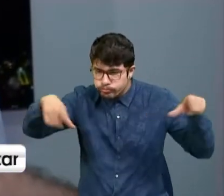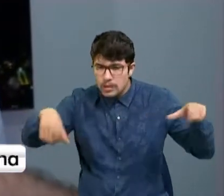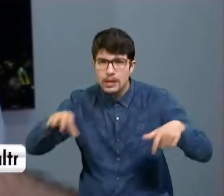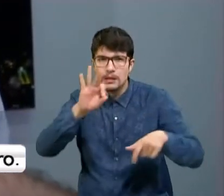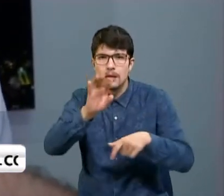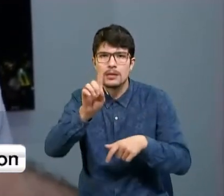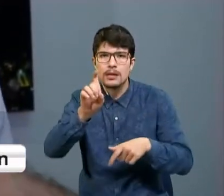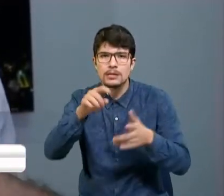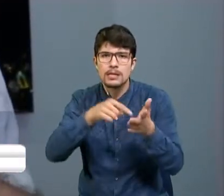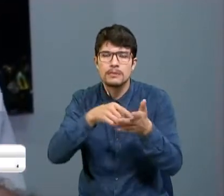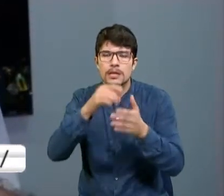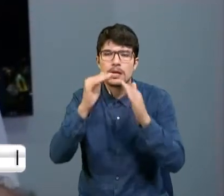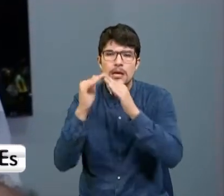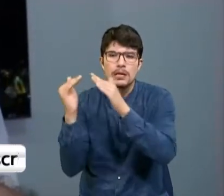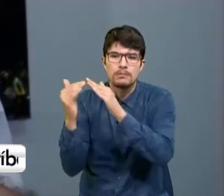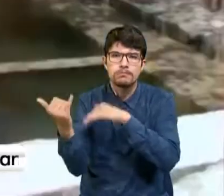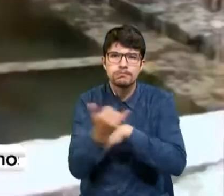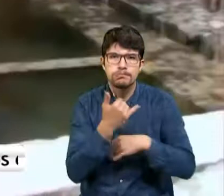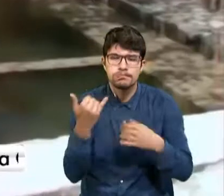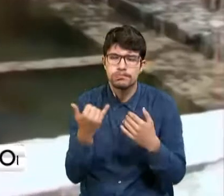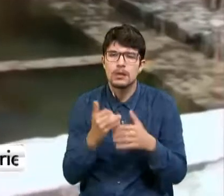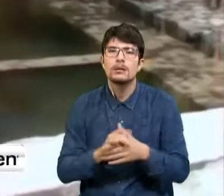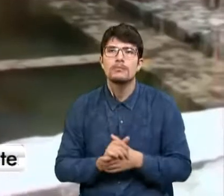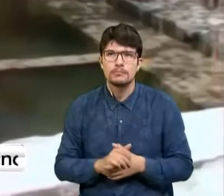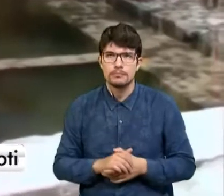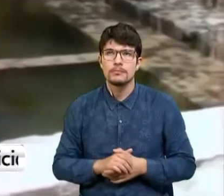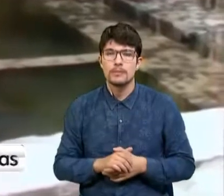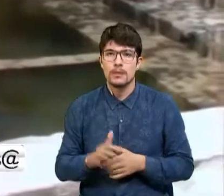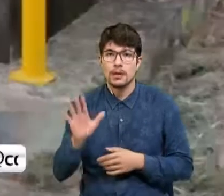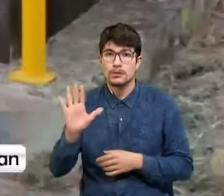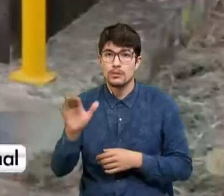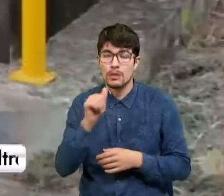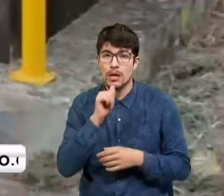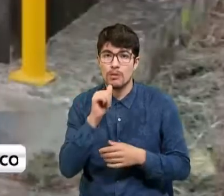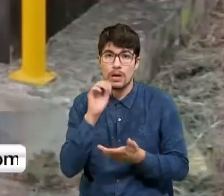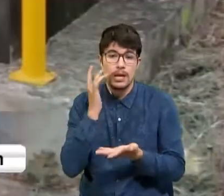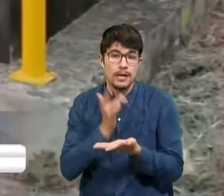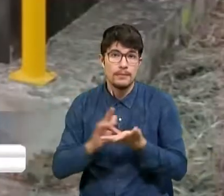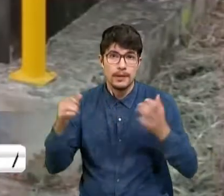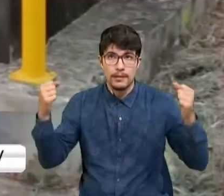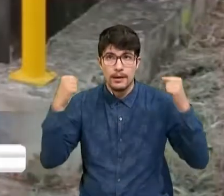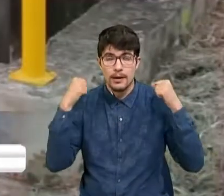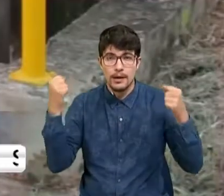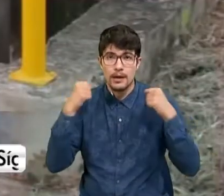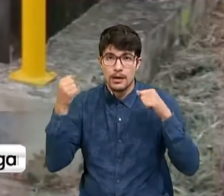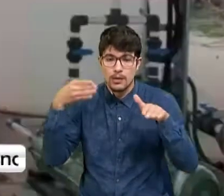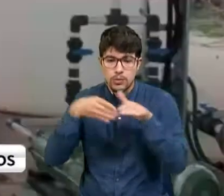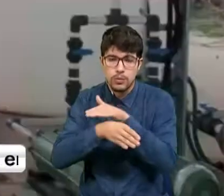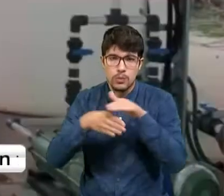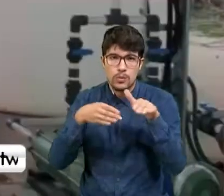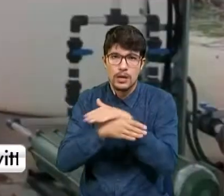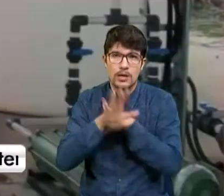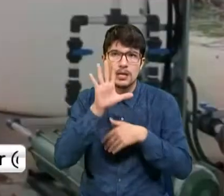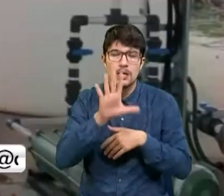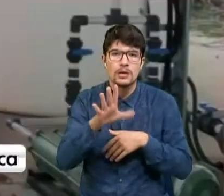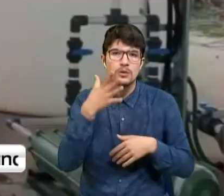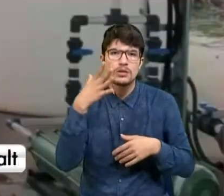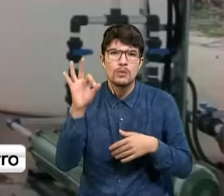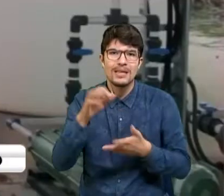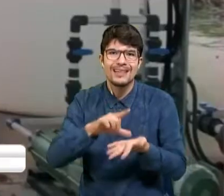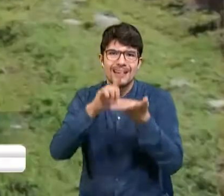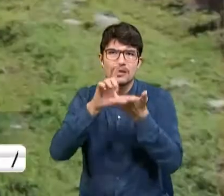36.000 usuarios un poco más que hoy tenemos el acueducto de piedecuesta recibe 550 litros de agua por segundo